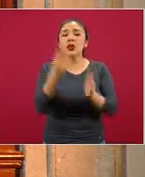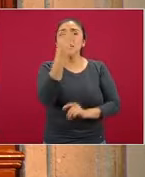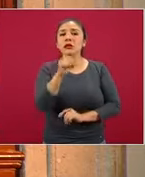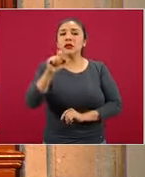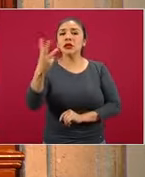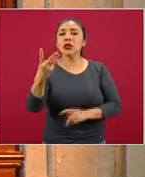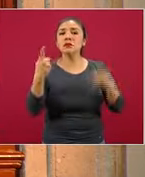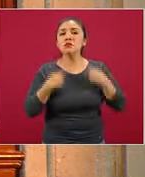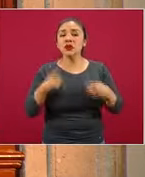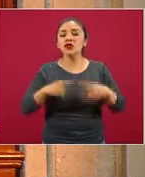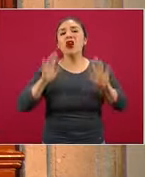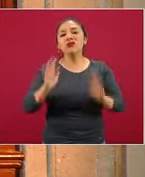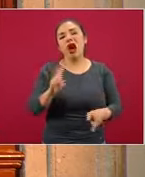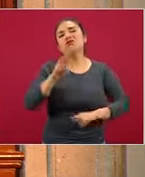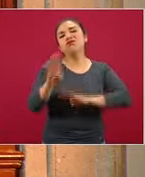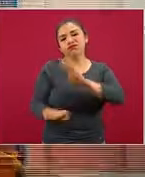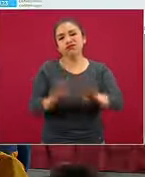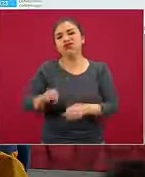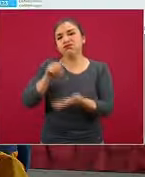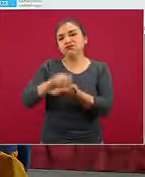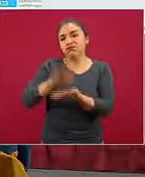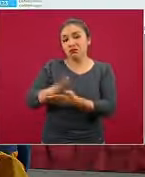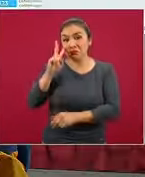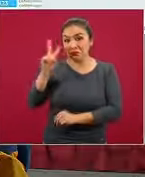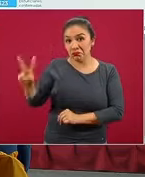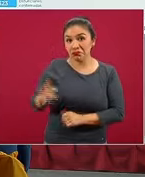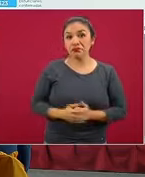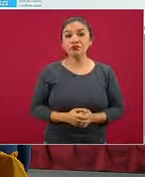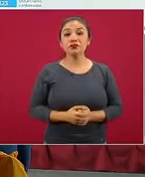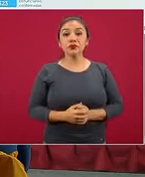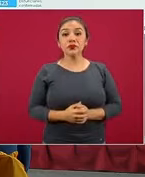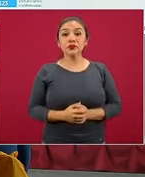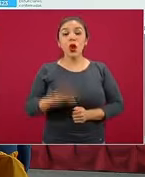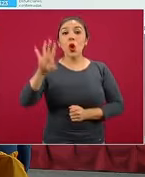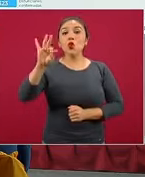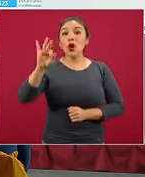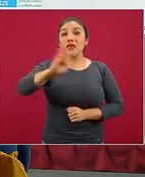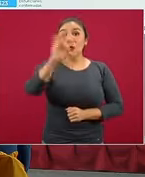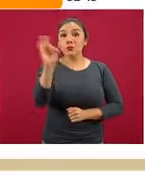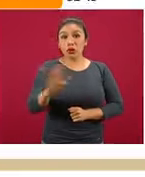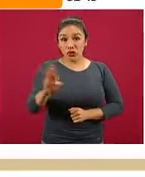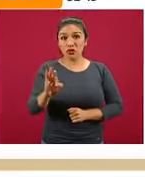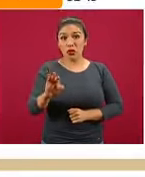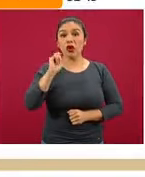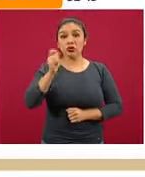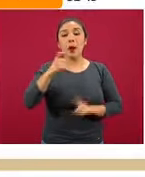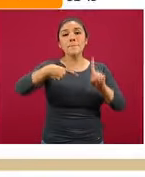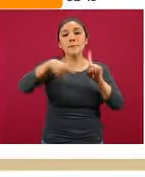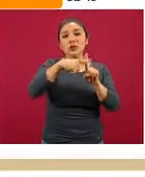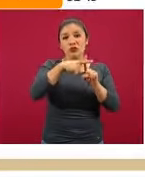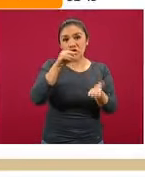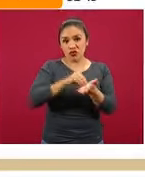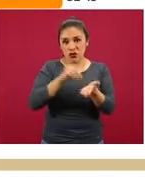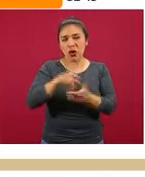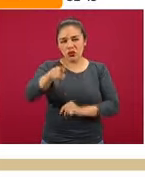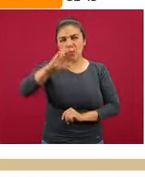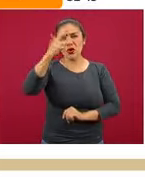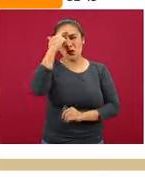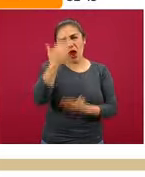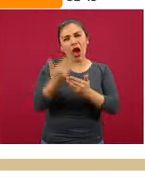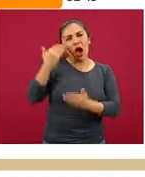94.323 personas han tenido esta condición. 40% el porcentaje de positividad. Si recuerdan,